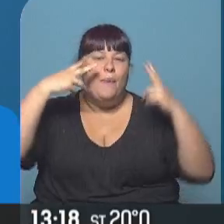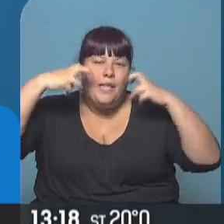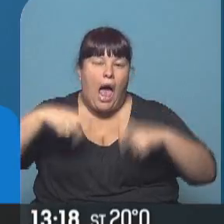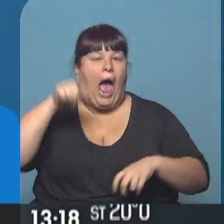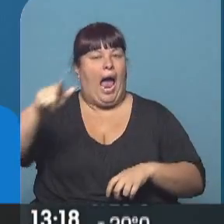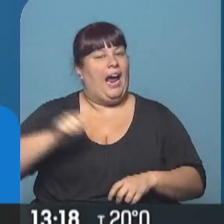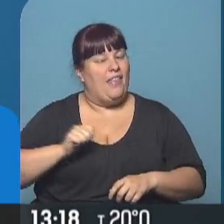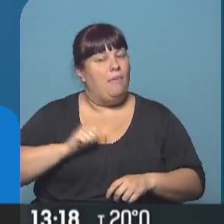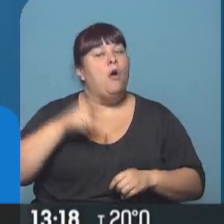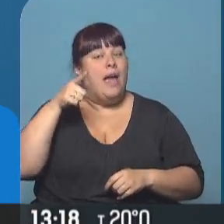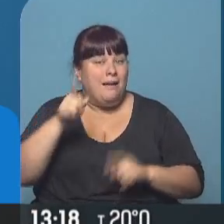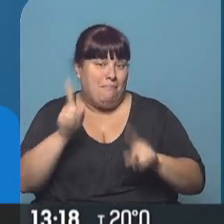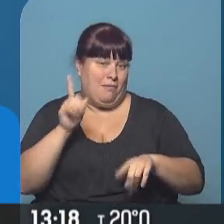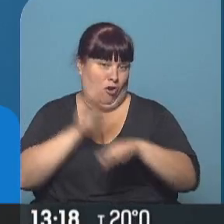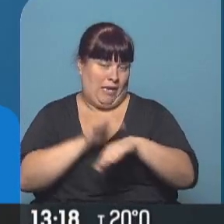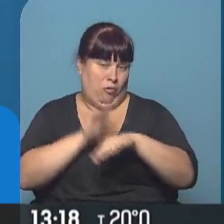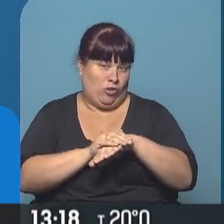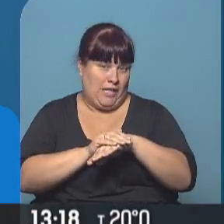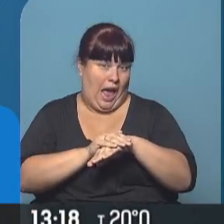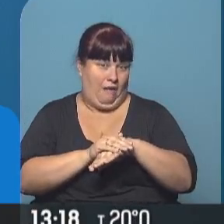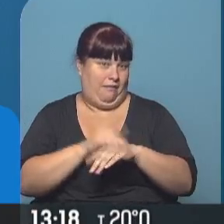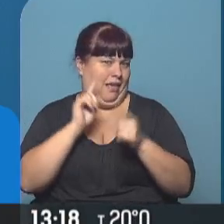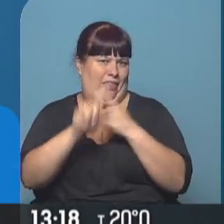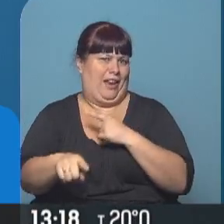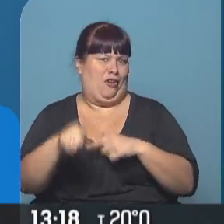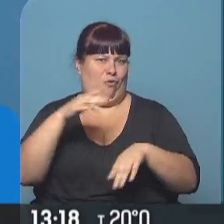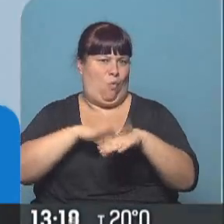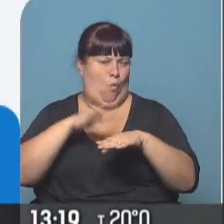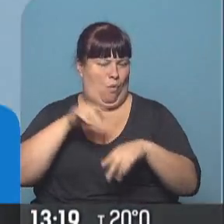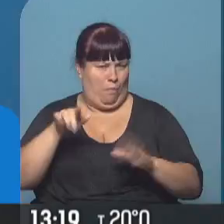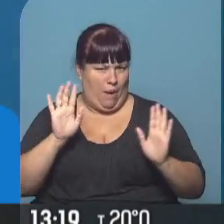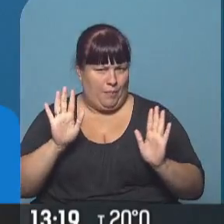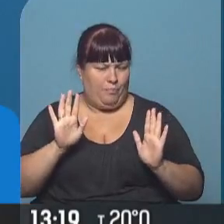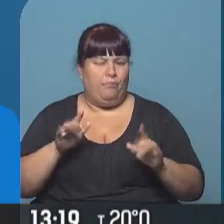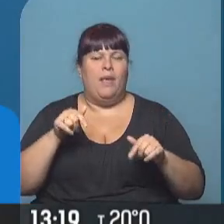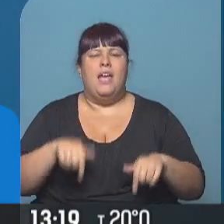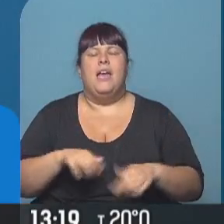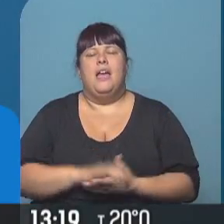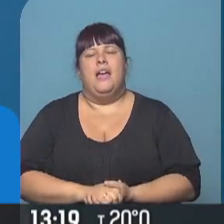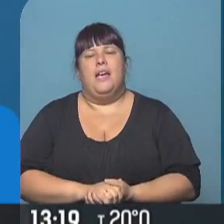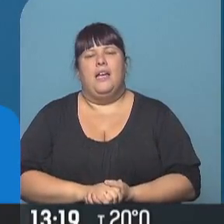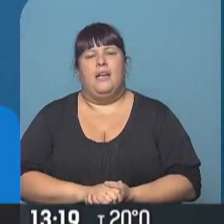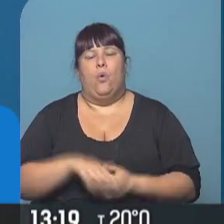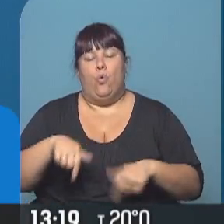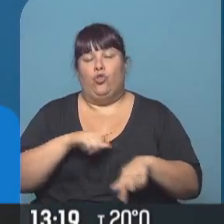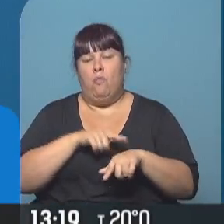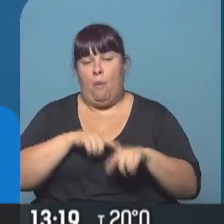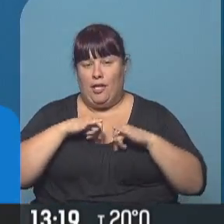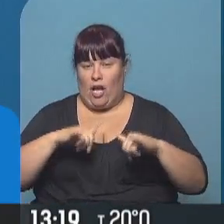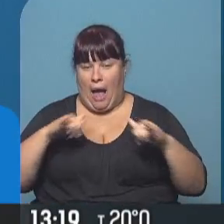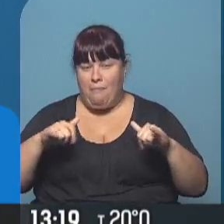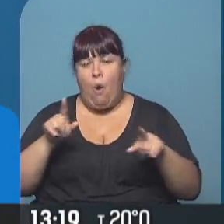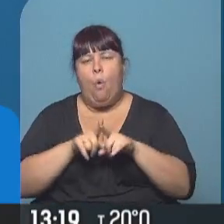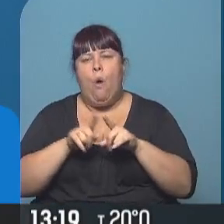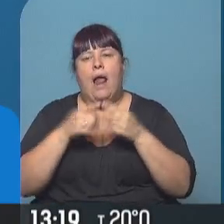la Gendarmería porque es ella la que aparece como directamente vinculada al caso. En plena campaña electoral y casi